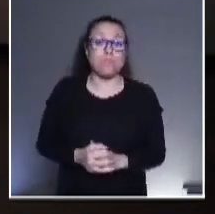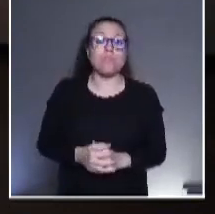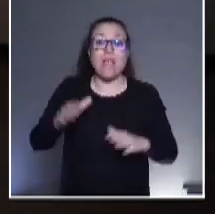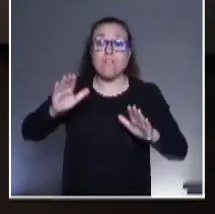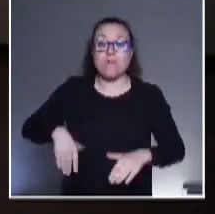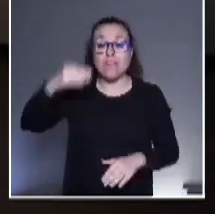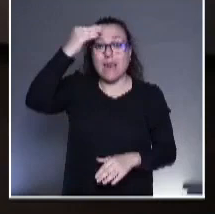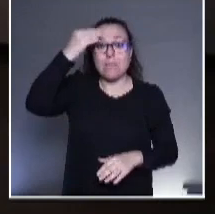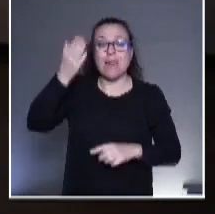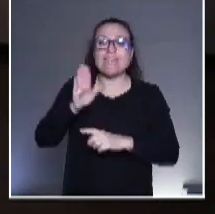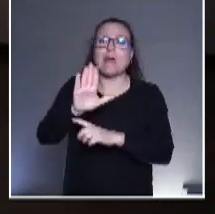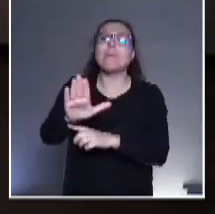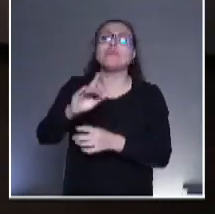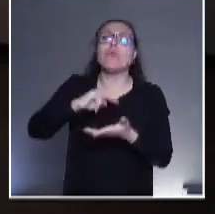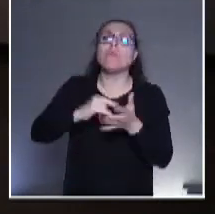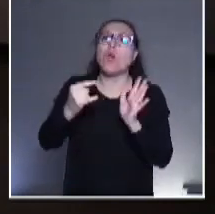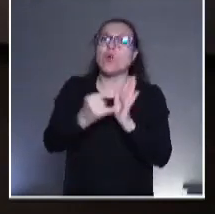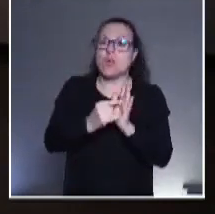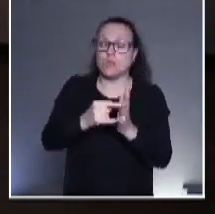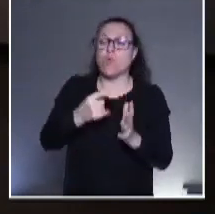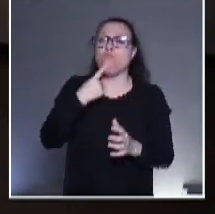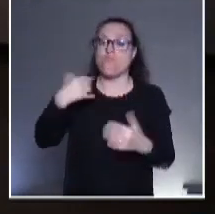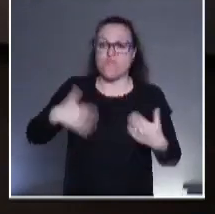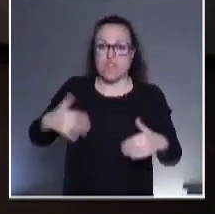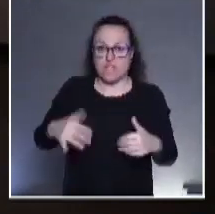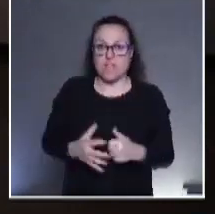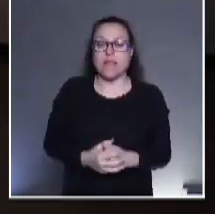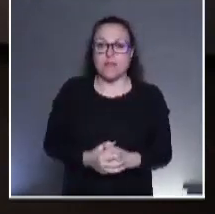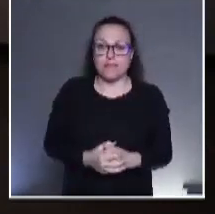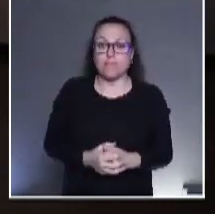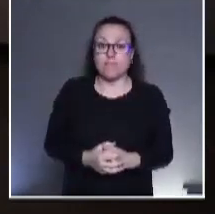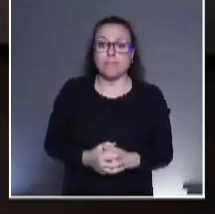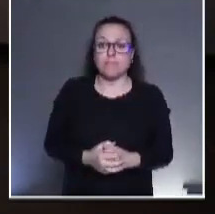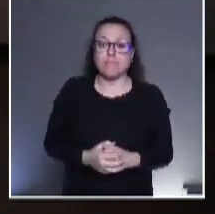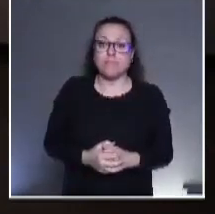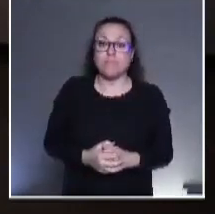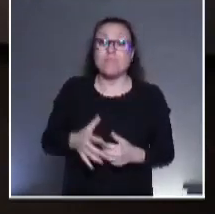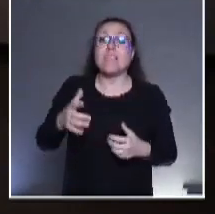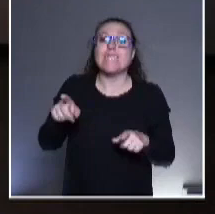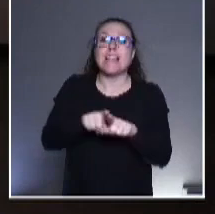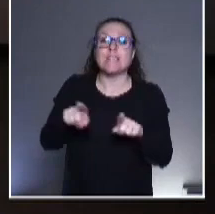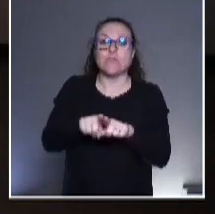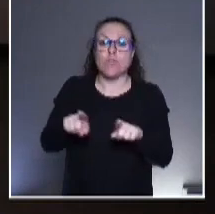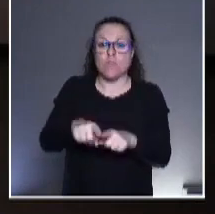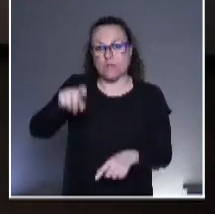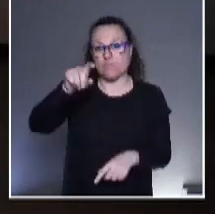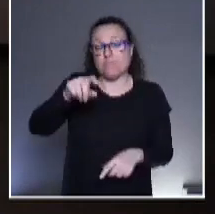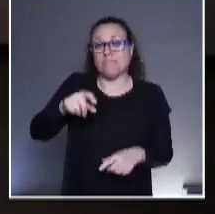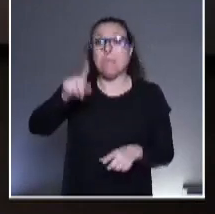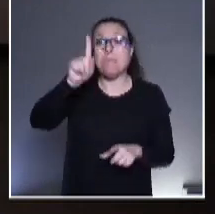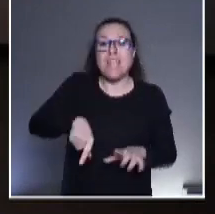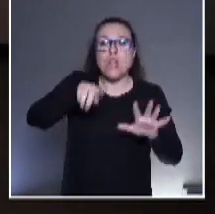que nos planteábamos era un proyecto de una complejidad semejante a esto. Es el salto Corbett que se realizó